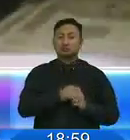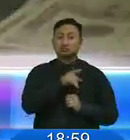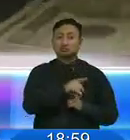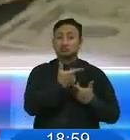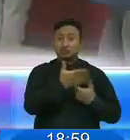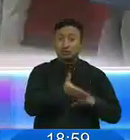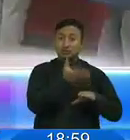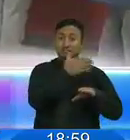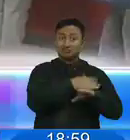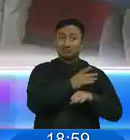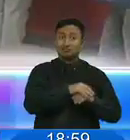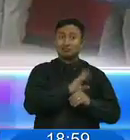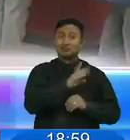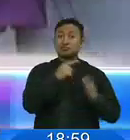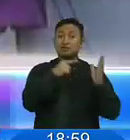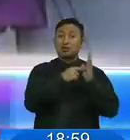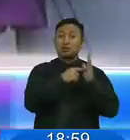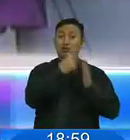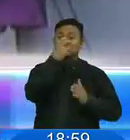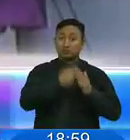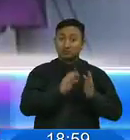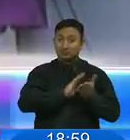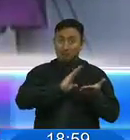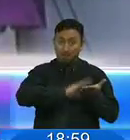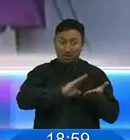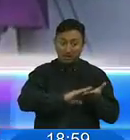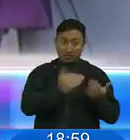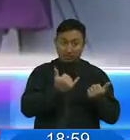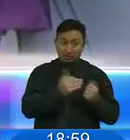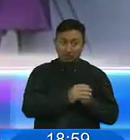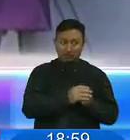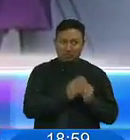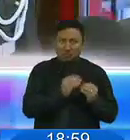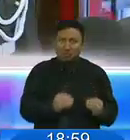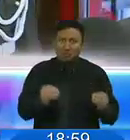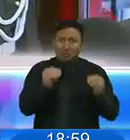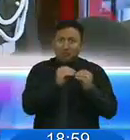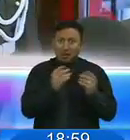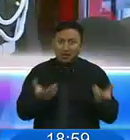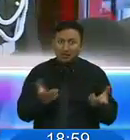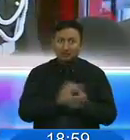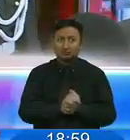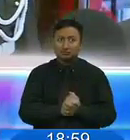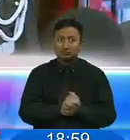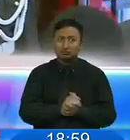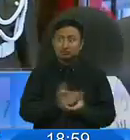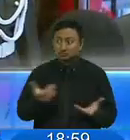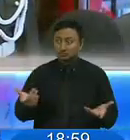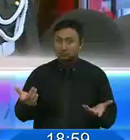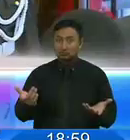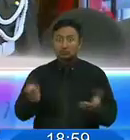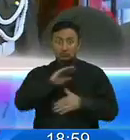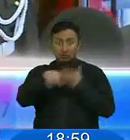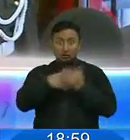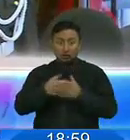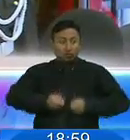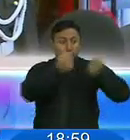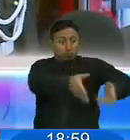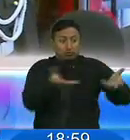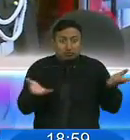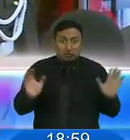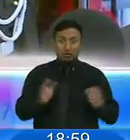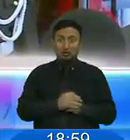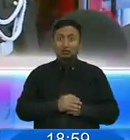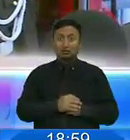beneficios con la remisión de intereses y multas y hoy buscan más privilegios. Por poco quieren todo. Están perjudicando